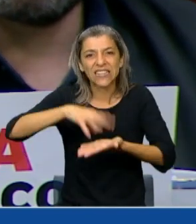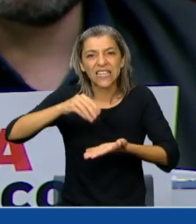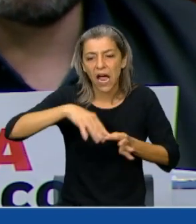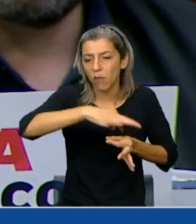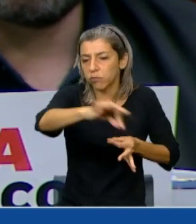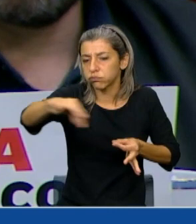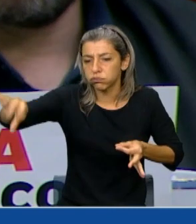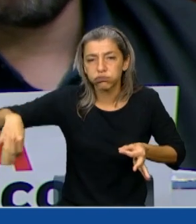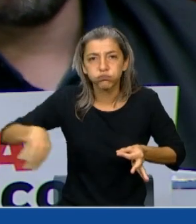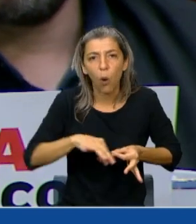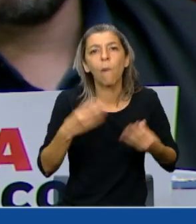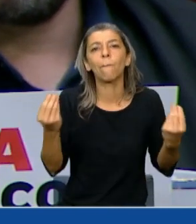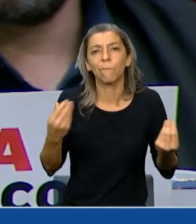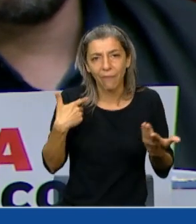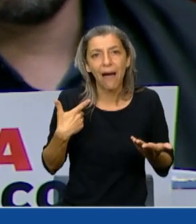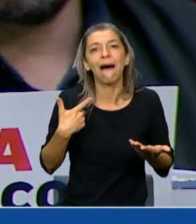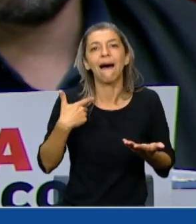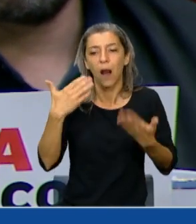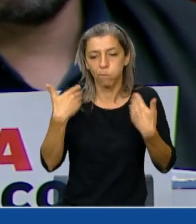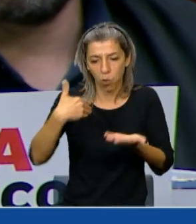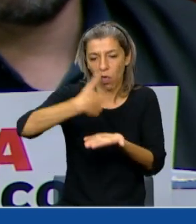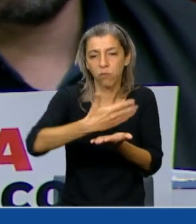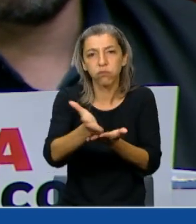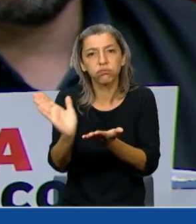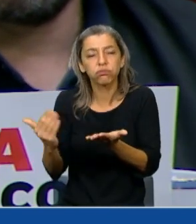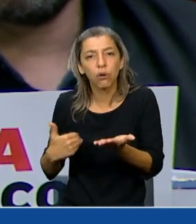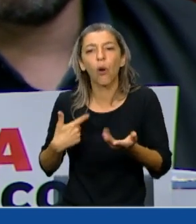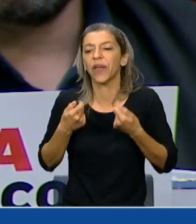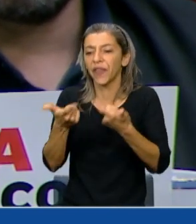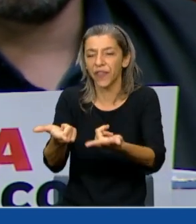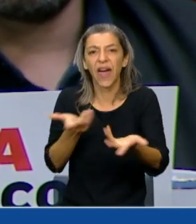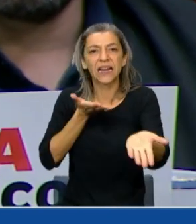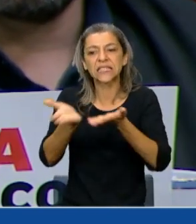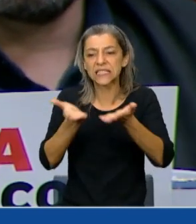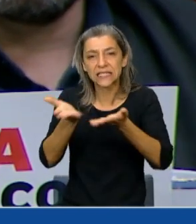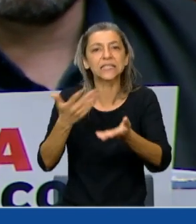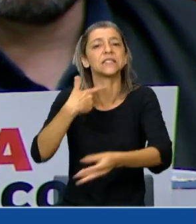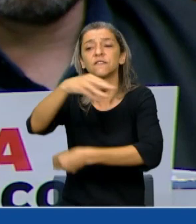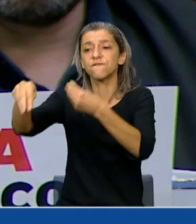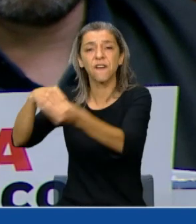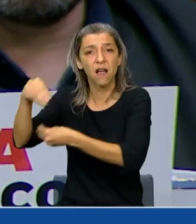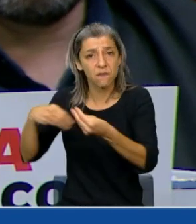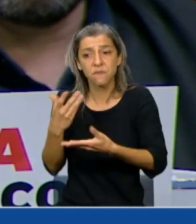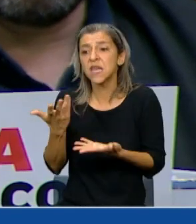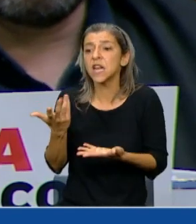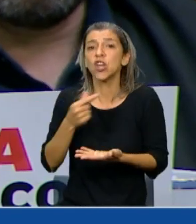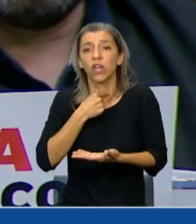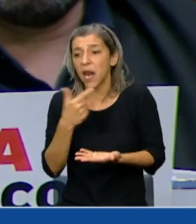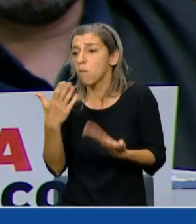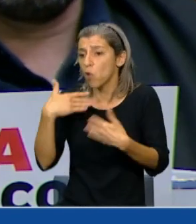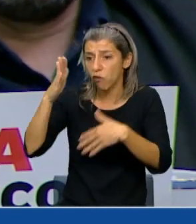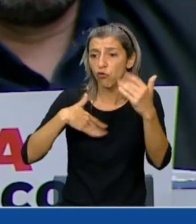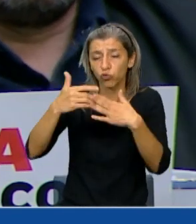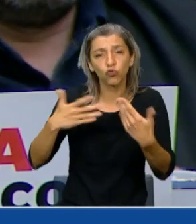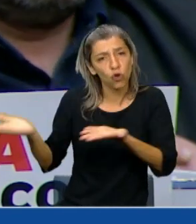para generar subdivisiones, loteos con servicios para las familias que quieran y puedan construir su vivienda. Pero